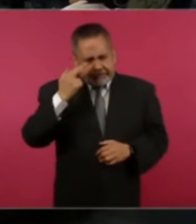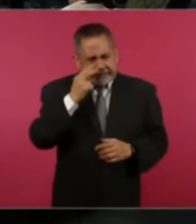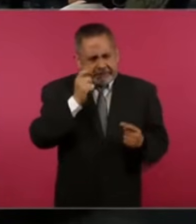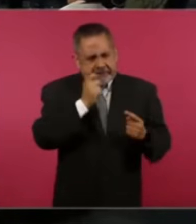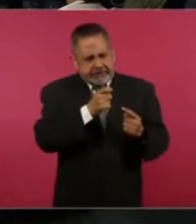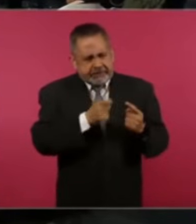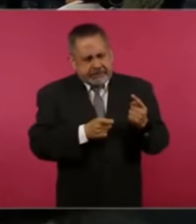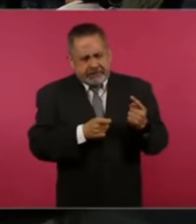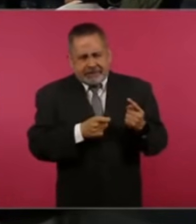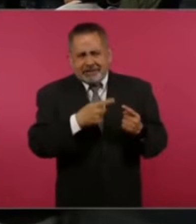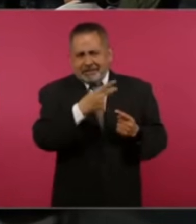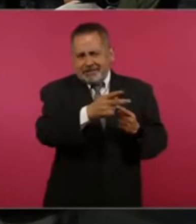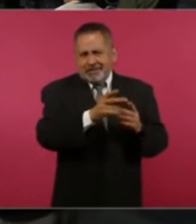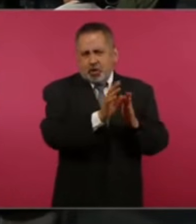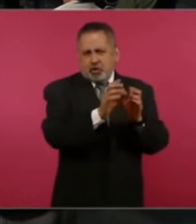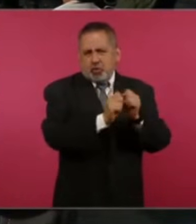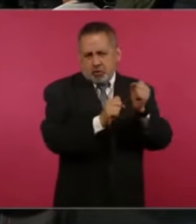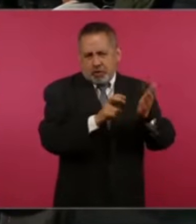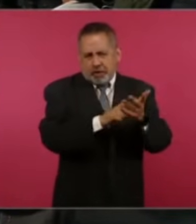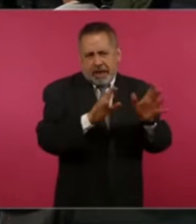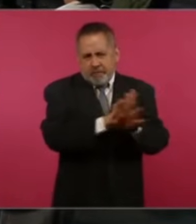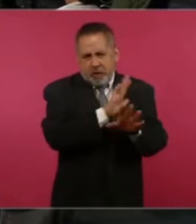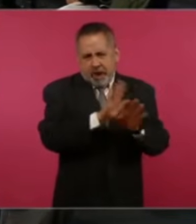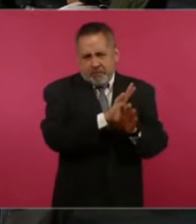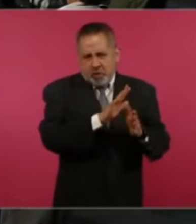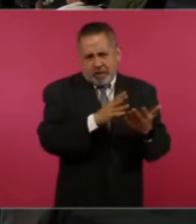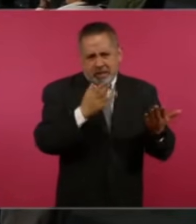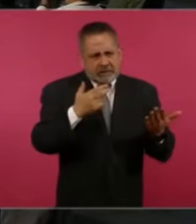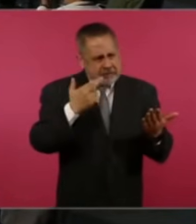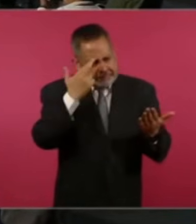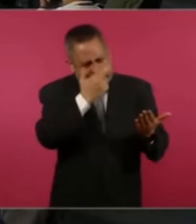las reformas que se hicieron a la Constitución